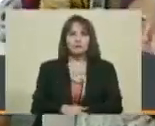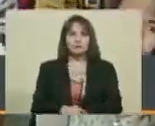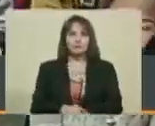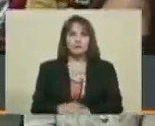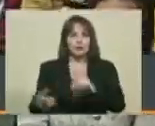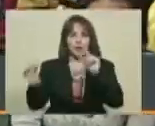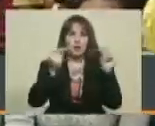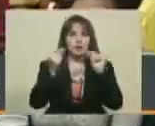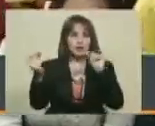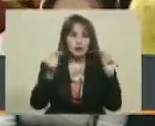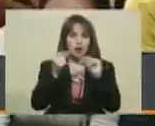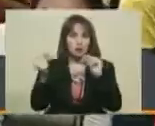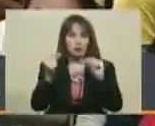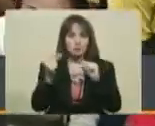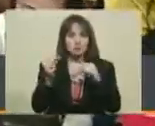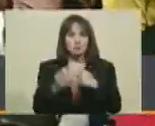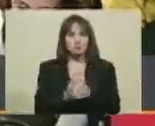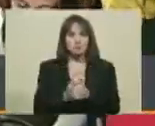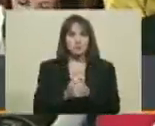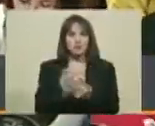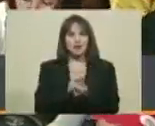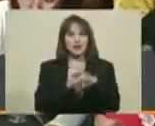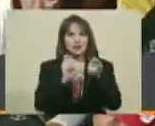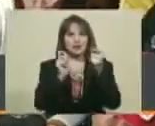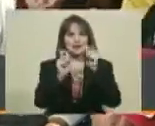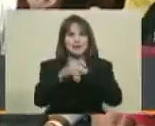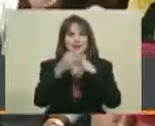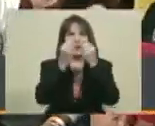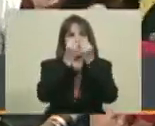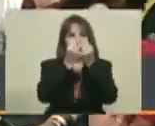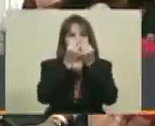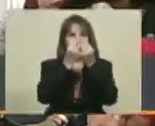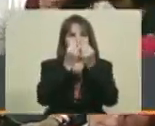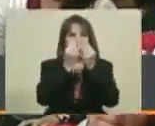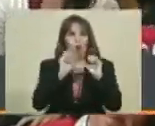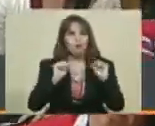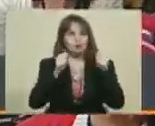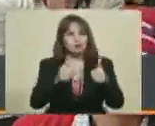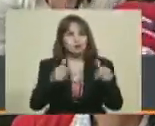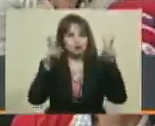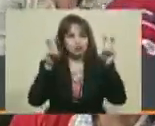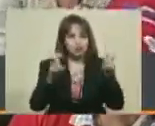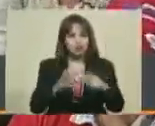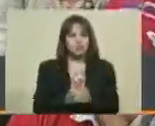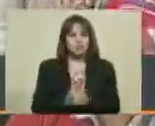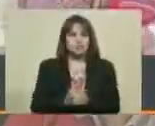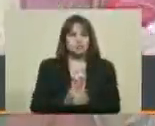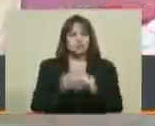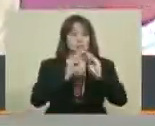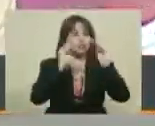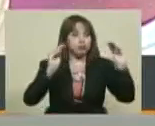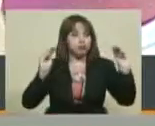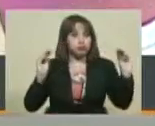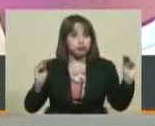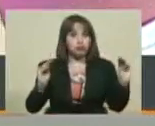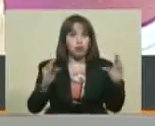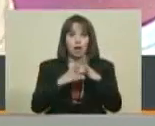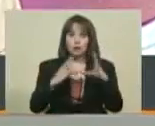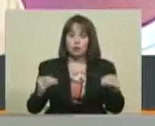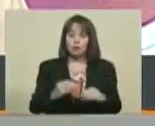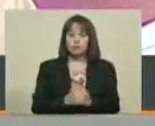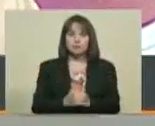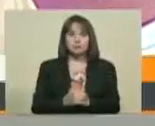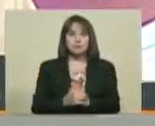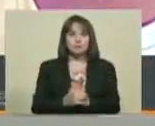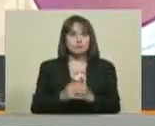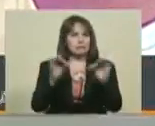Diálogo para transformar, para el nuevo comienzo al que he llamado a todos y a todas. Que nadie